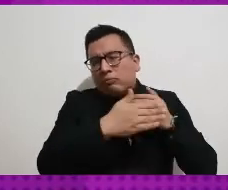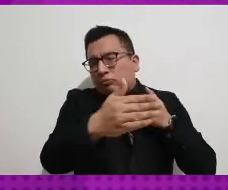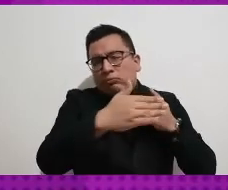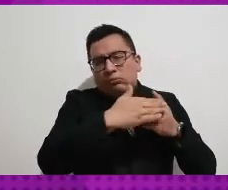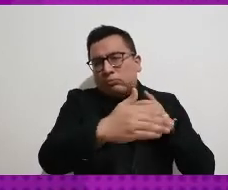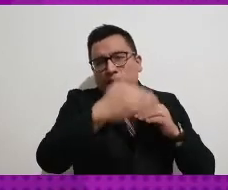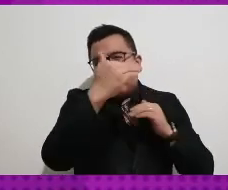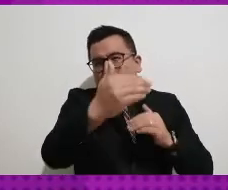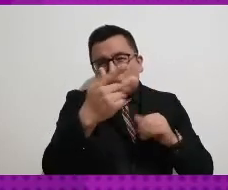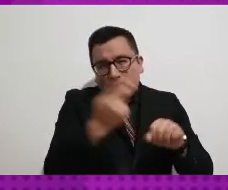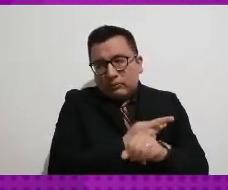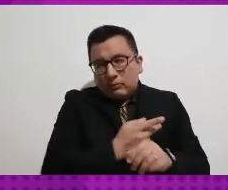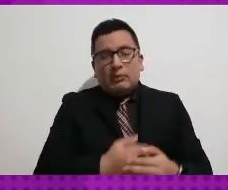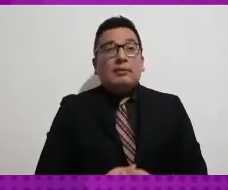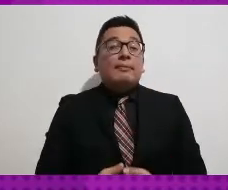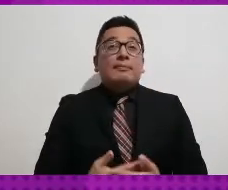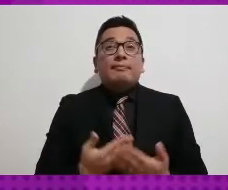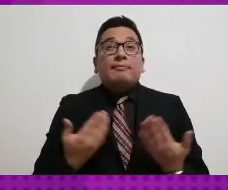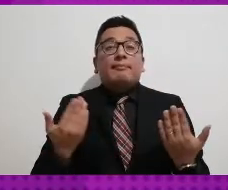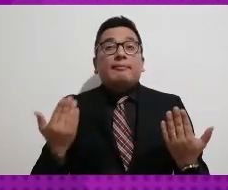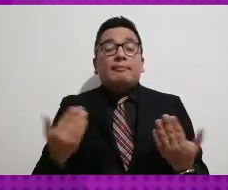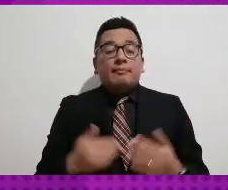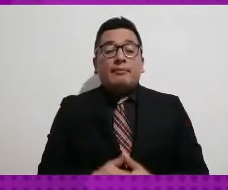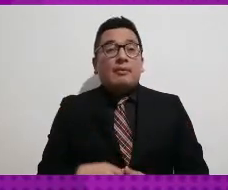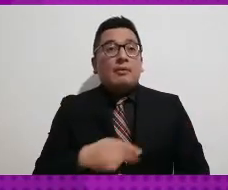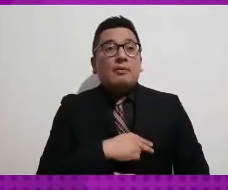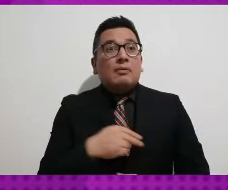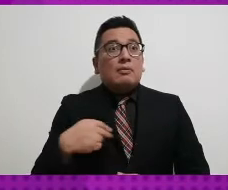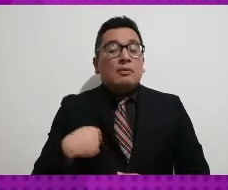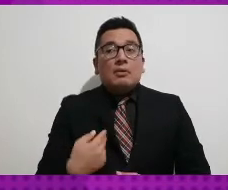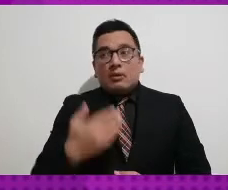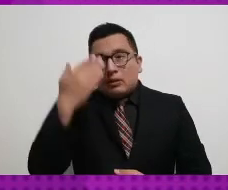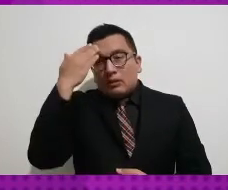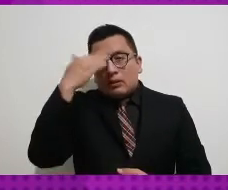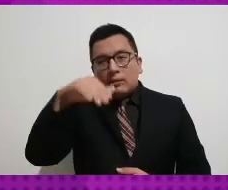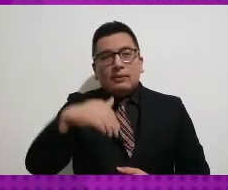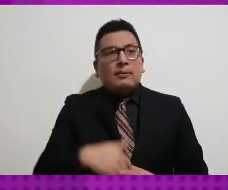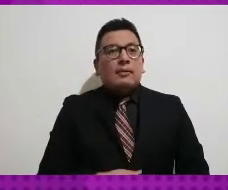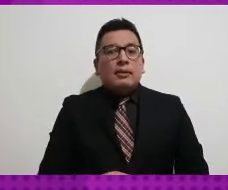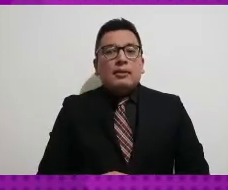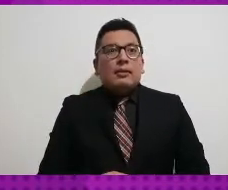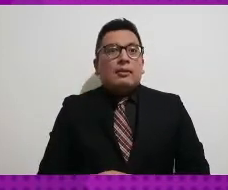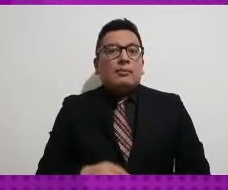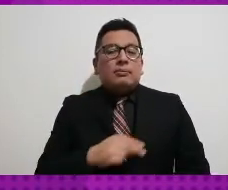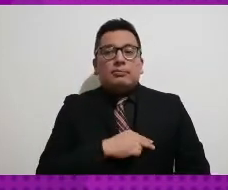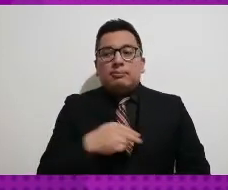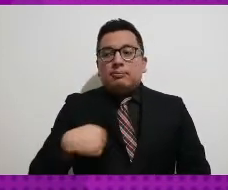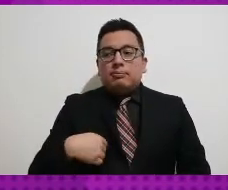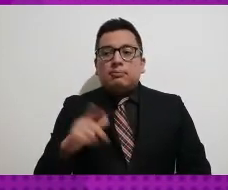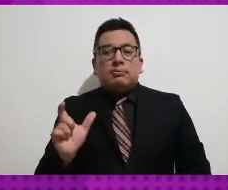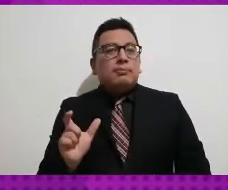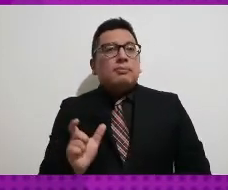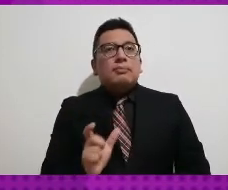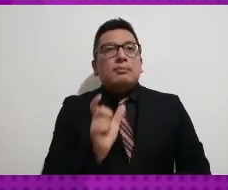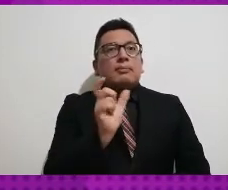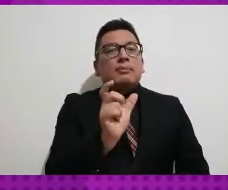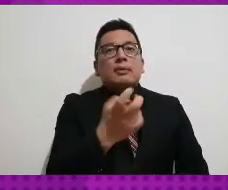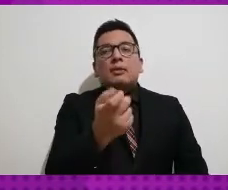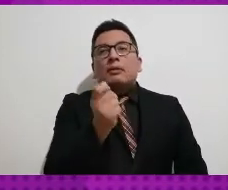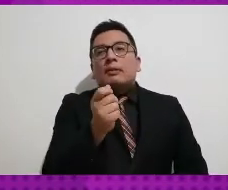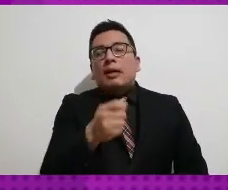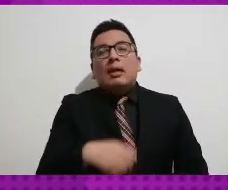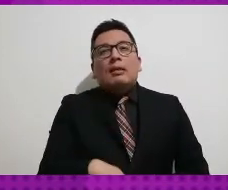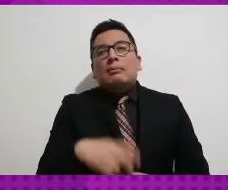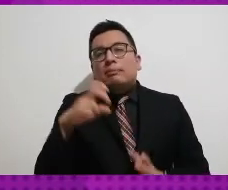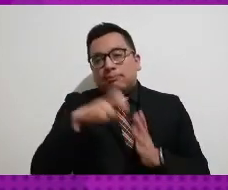que renovarla. Aquí la vigencia es, digamos, un trámite de actualización, ¿sí? O de corrección. Y